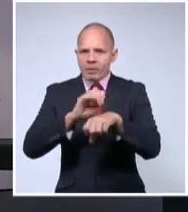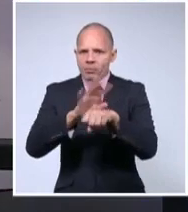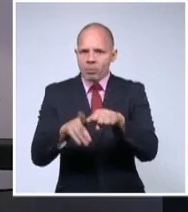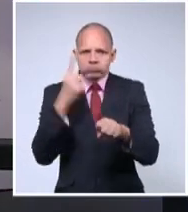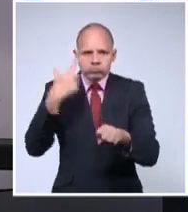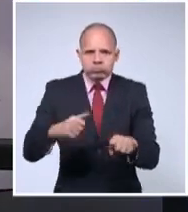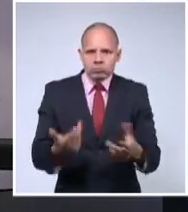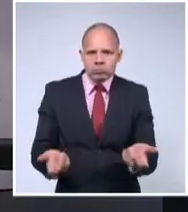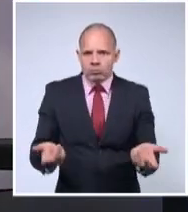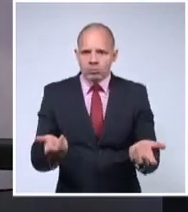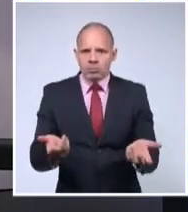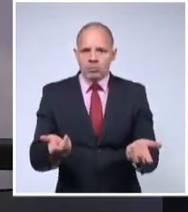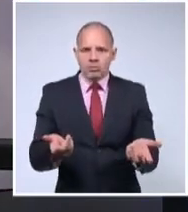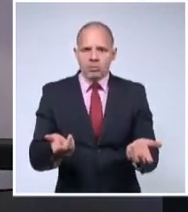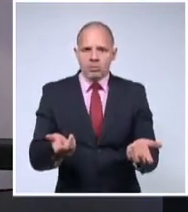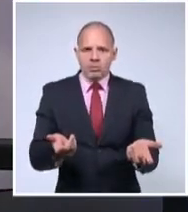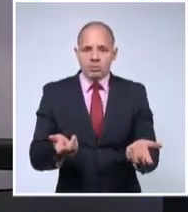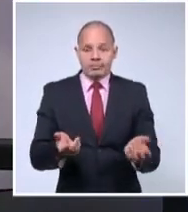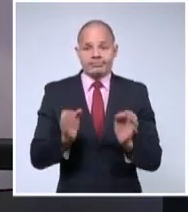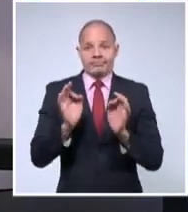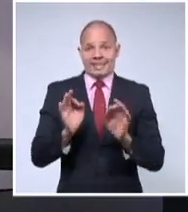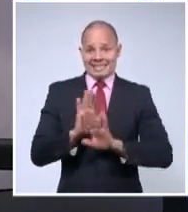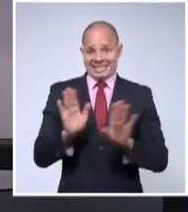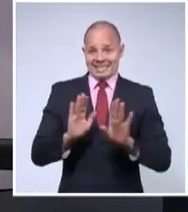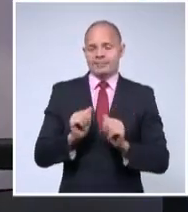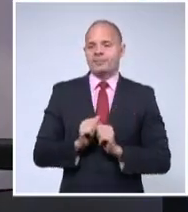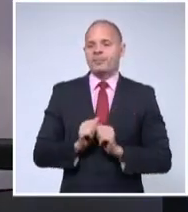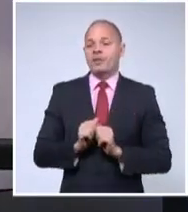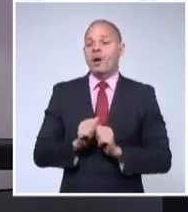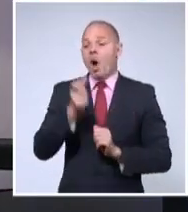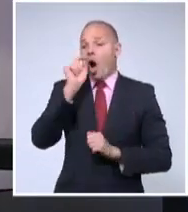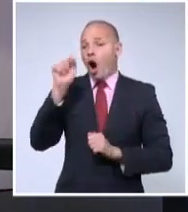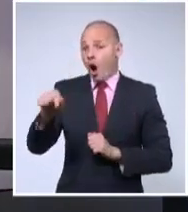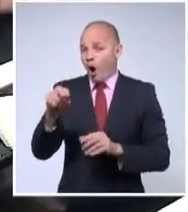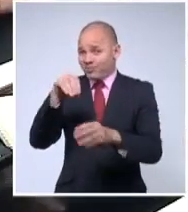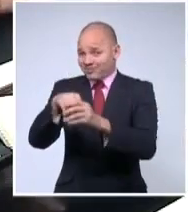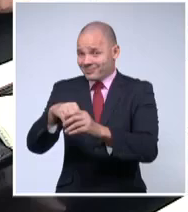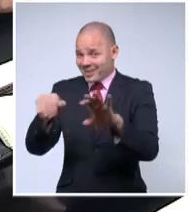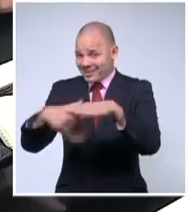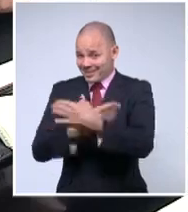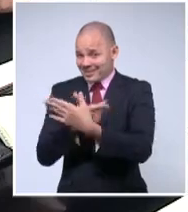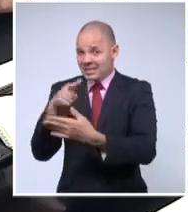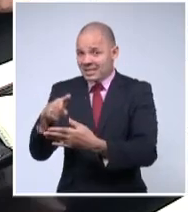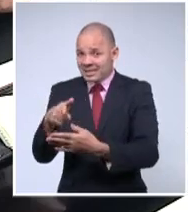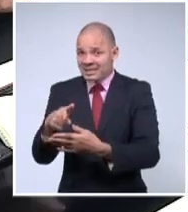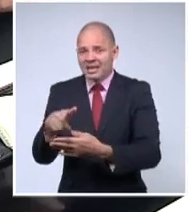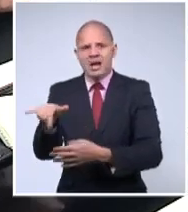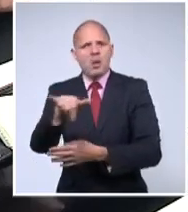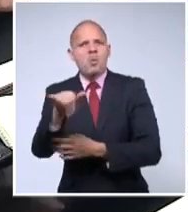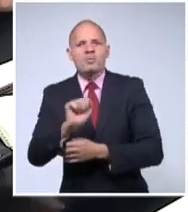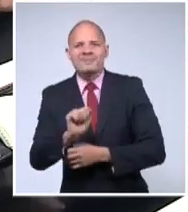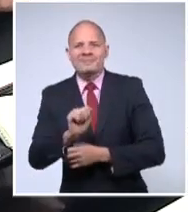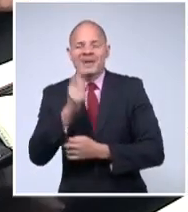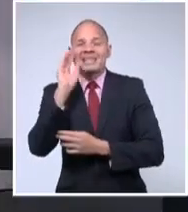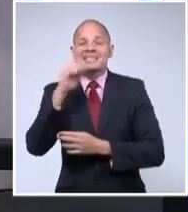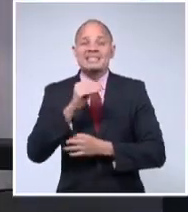de residencia. El diplomático estadounidense, lejos de respetar ese aislamiento sanitario previsto en nuestra